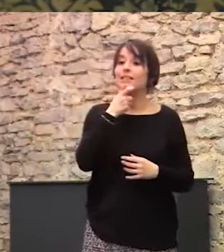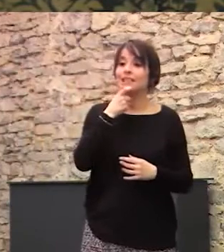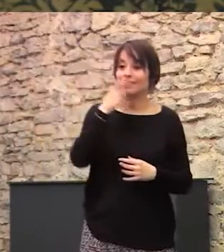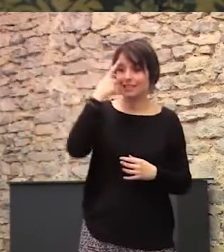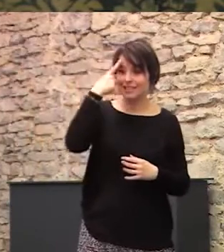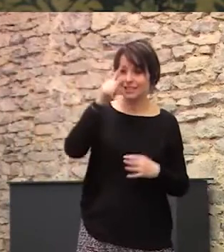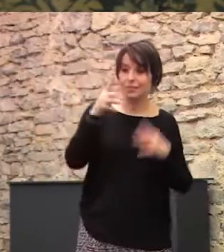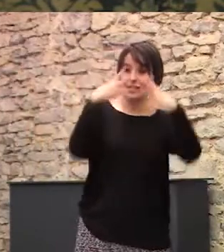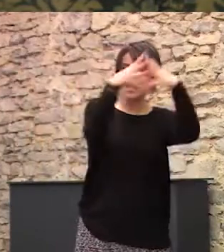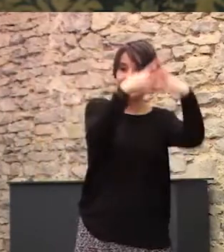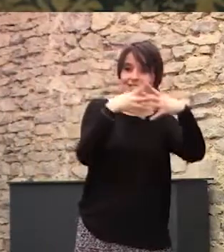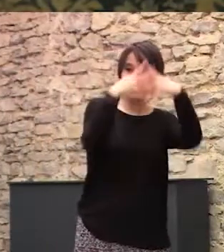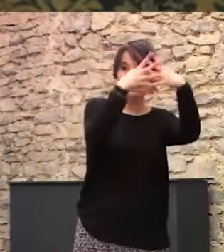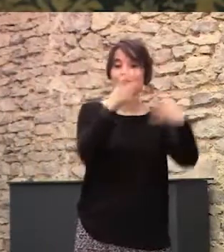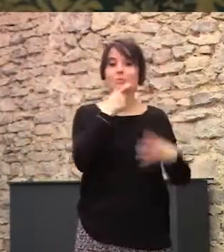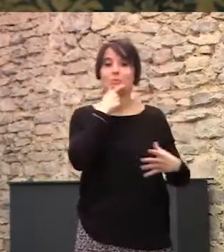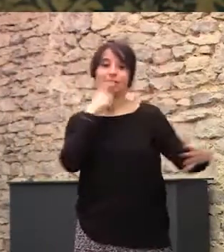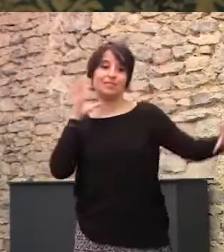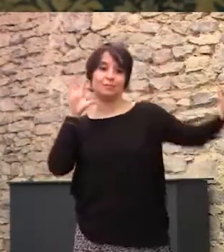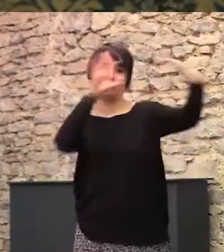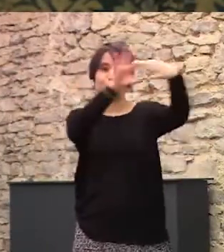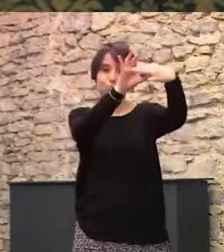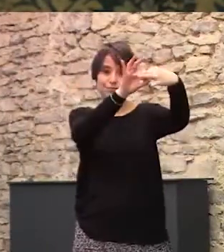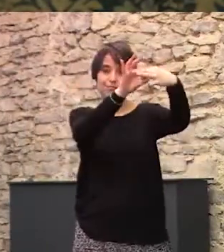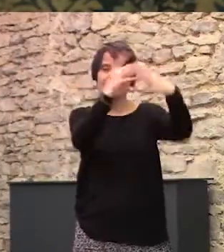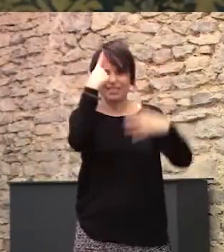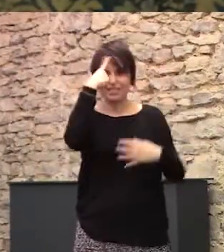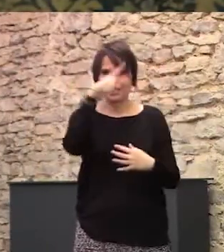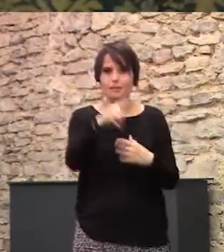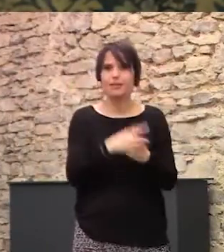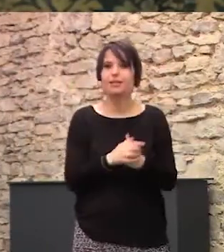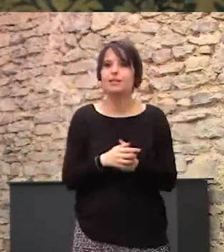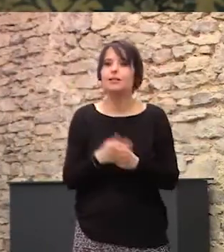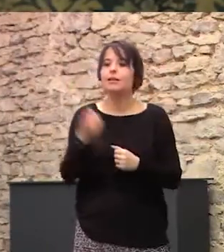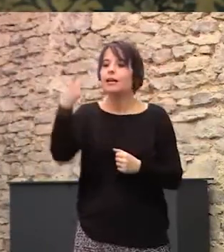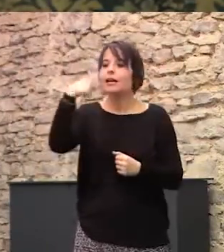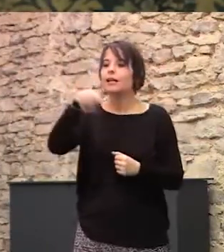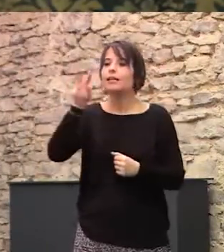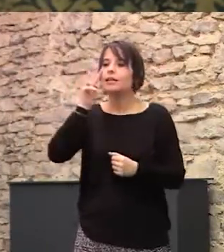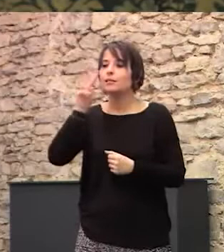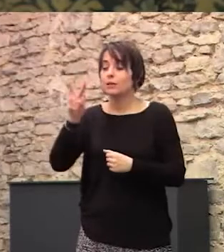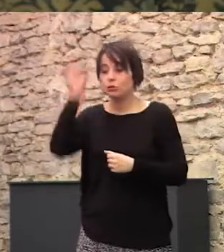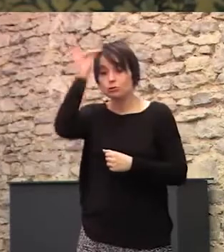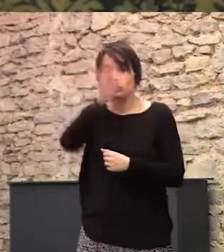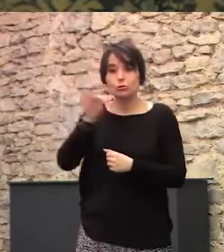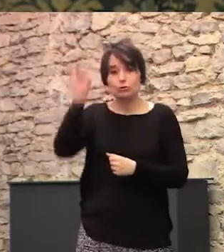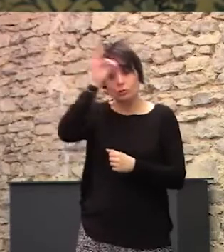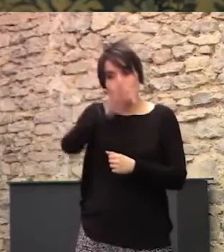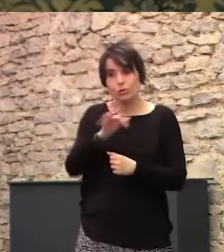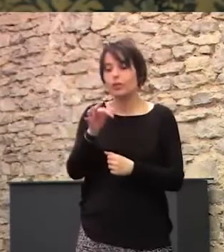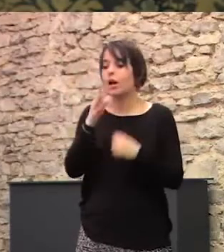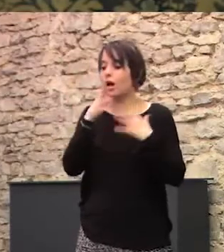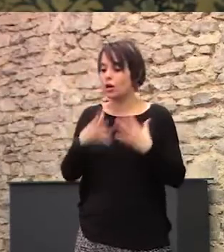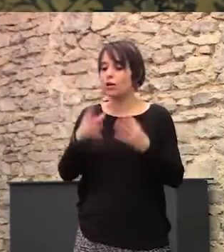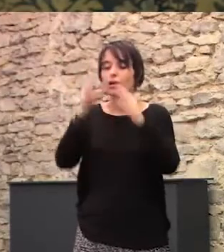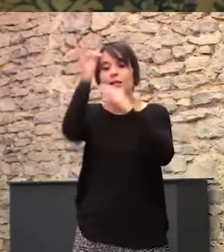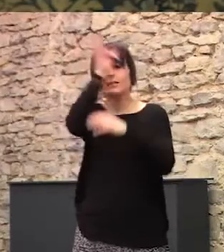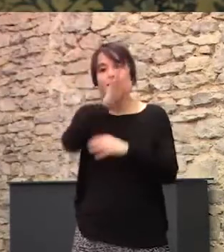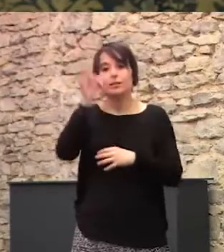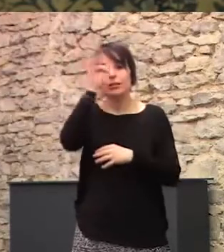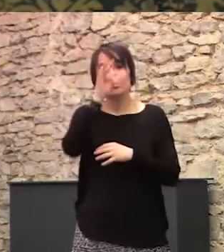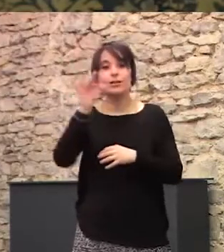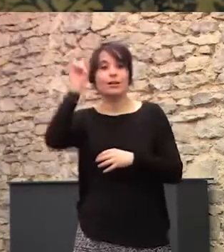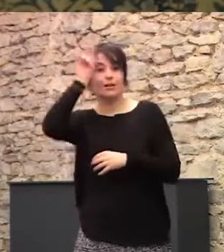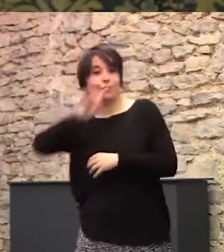entre Estados Unidos y Reino Unido, entonces ellas vieron también que esta teoría que están desarrollando las afroamericanas